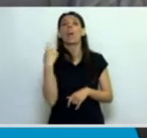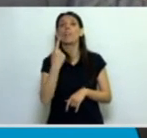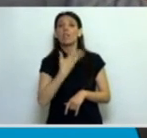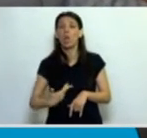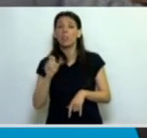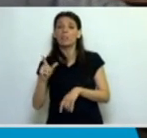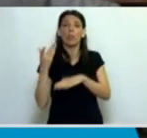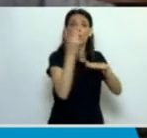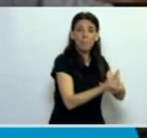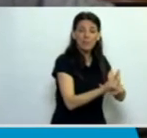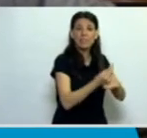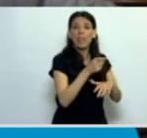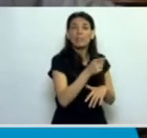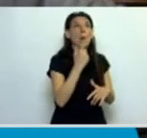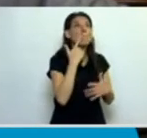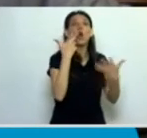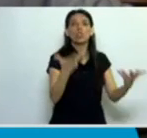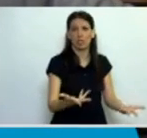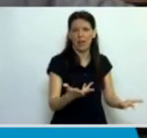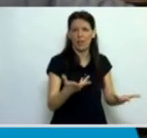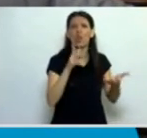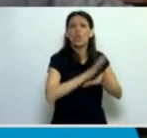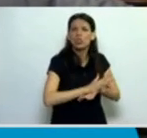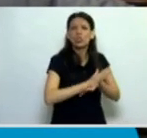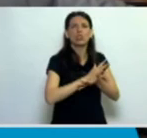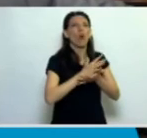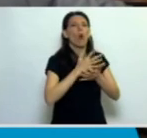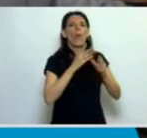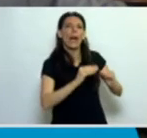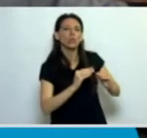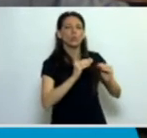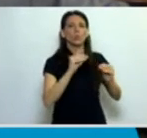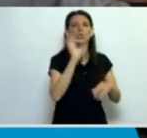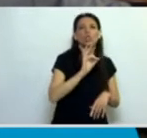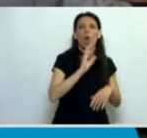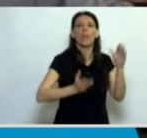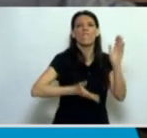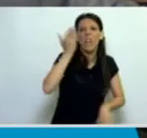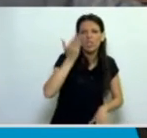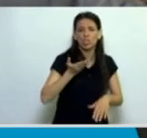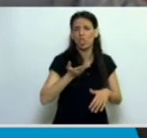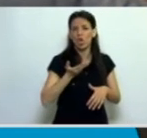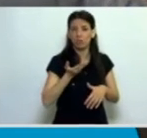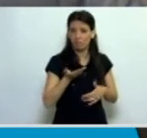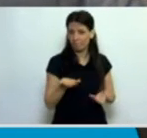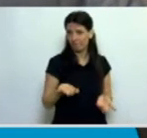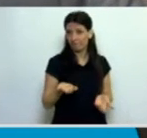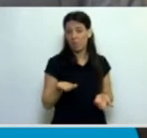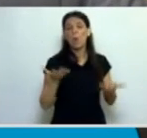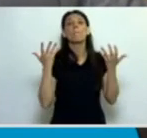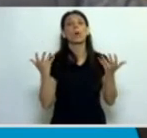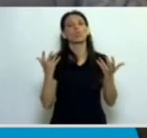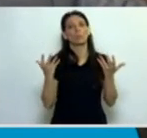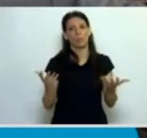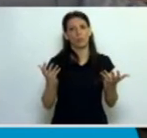las cuales algunas de las más grandes firmas sacan provecho de la inflación para ajustar sus márgenes? Por supuesto que la respuesta